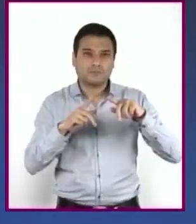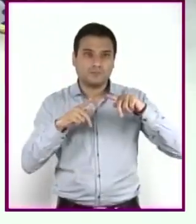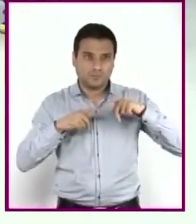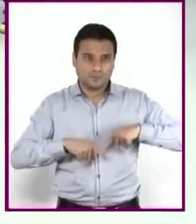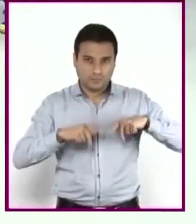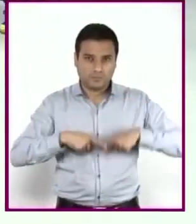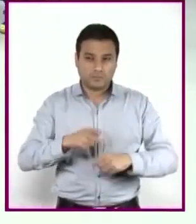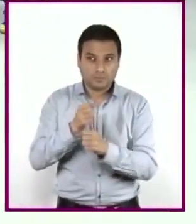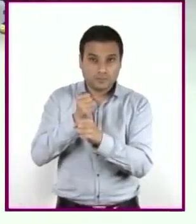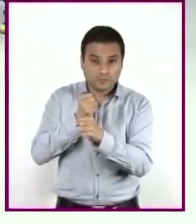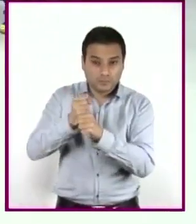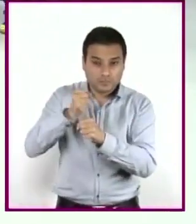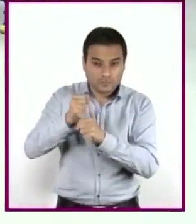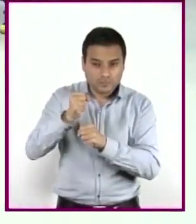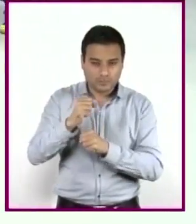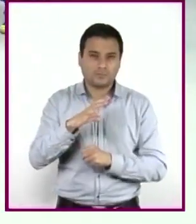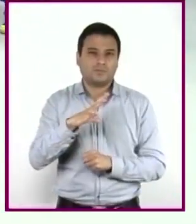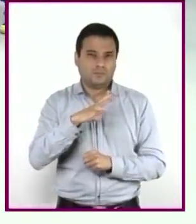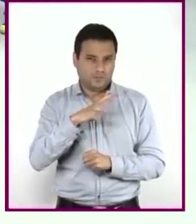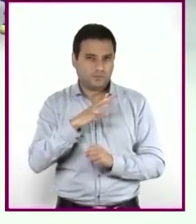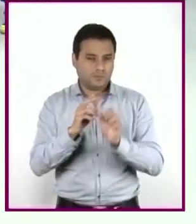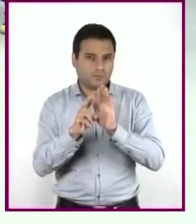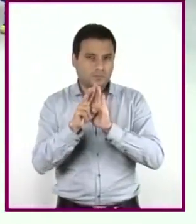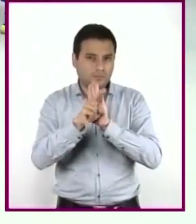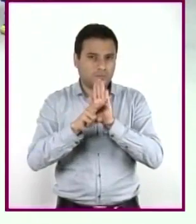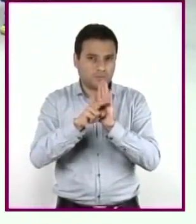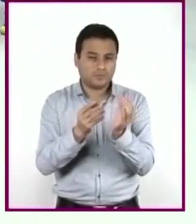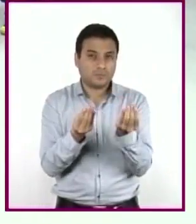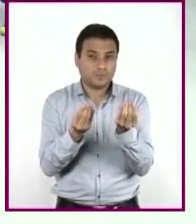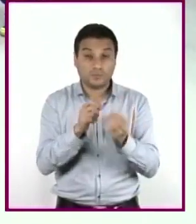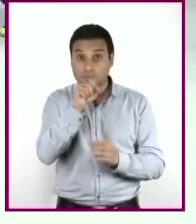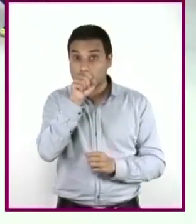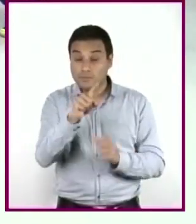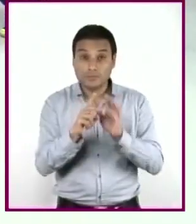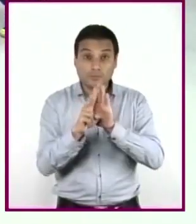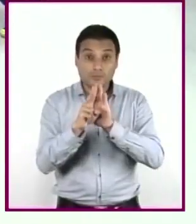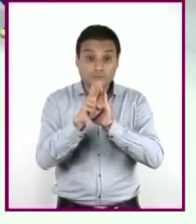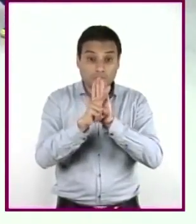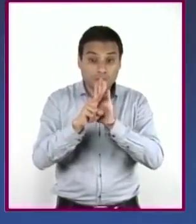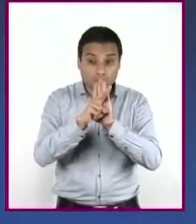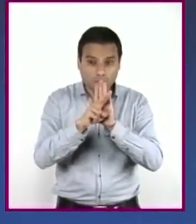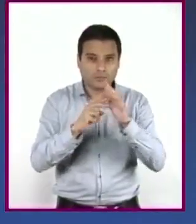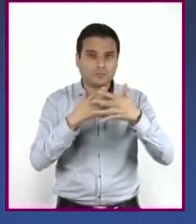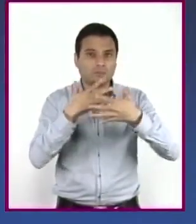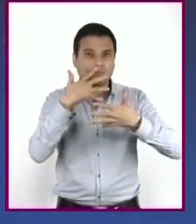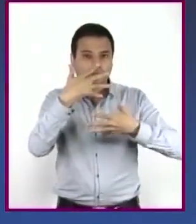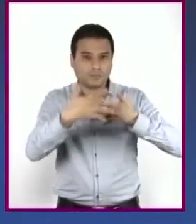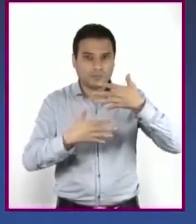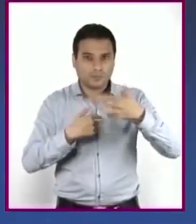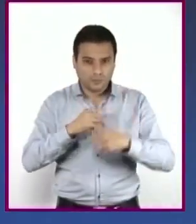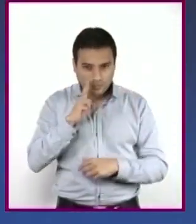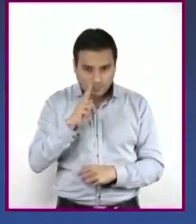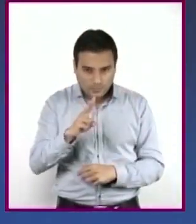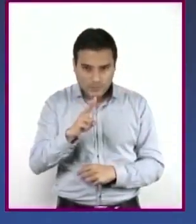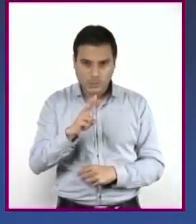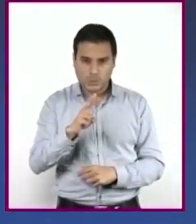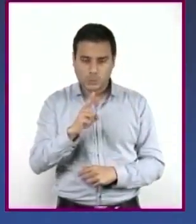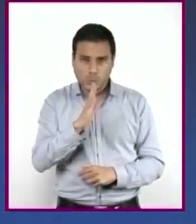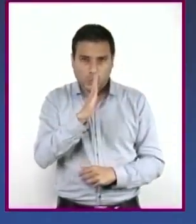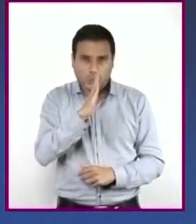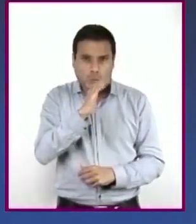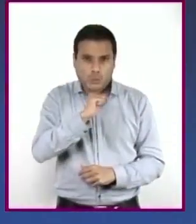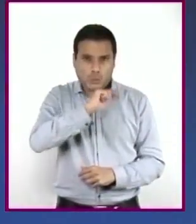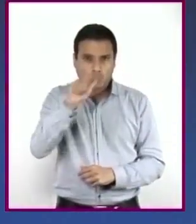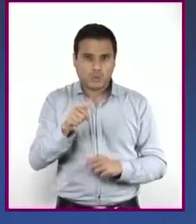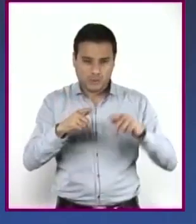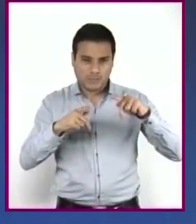siempre encontramos en videos, pero al mismo tiempo ese tipo de videos violentos nos sirven para poder alzar la voz en pro de esa persona o